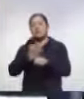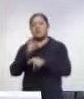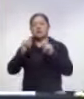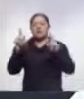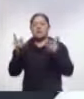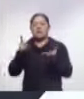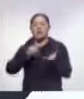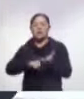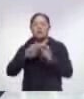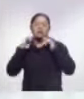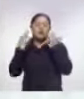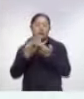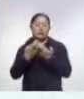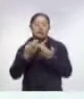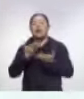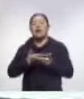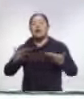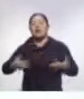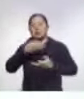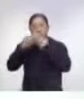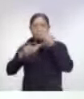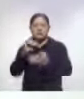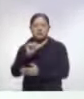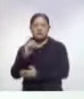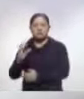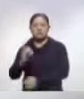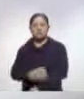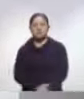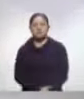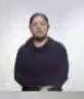Con información de Altagracia Corona, Ahora Noticias.